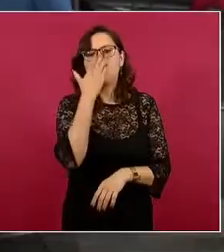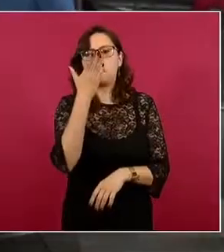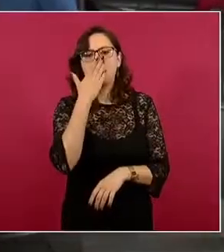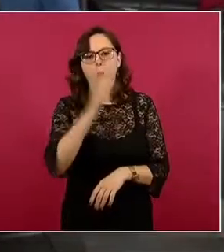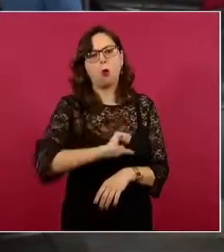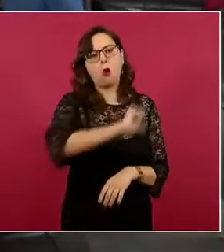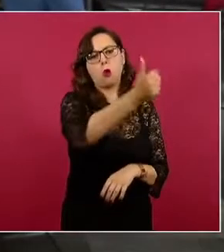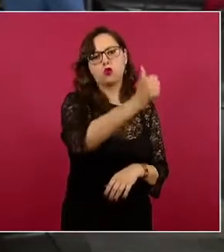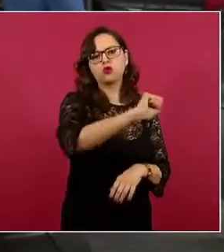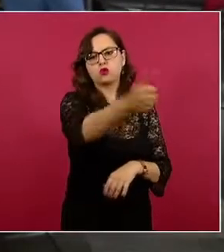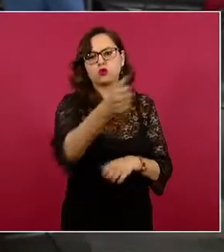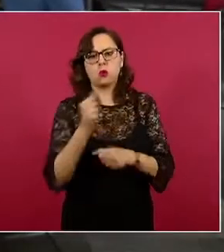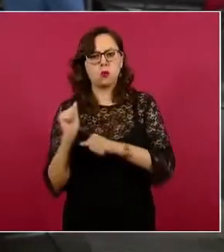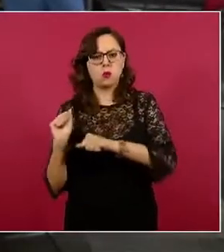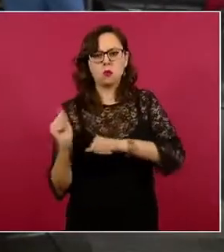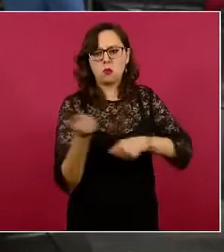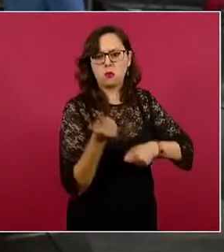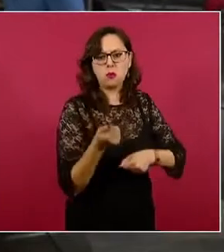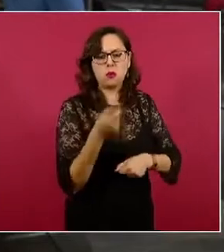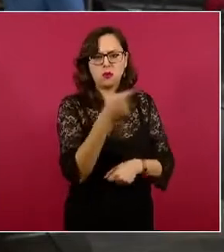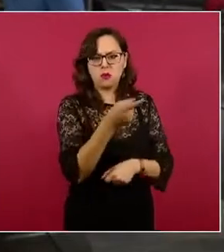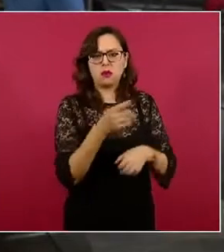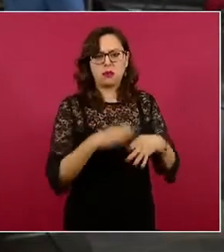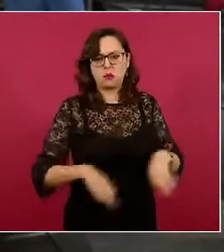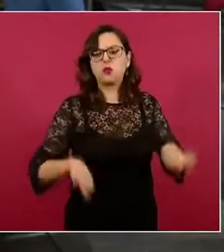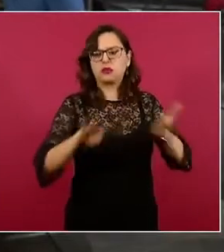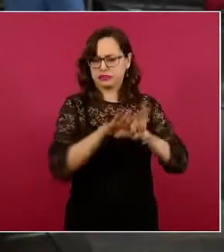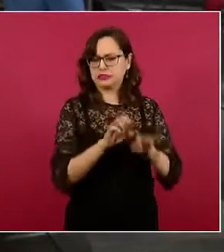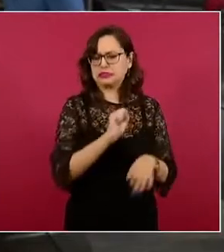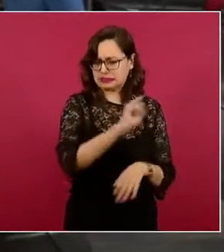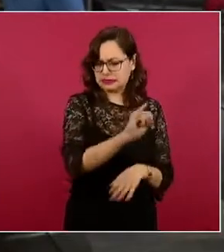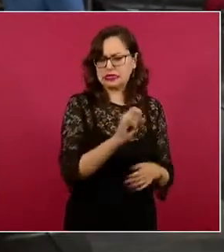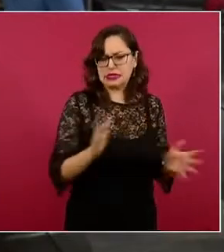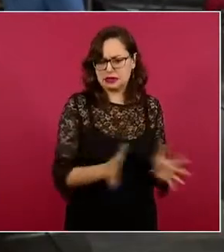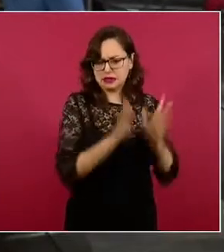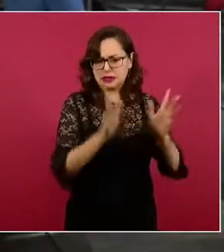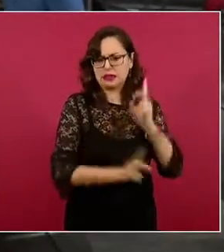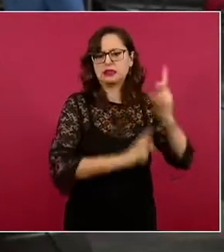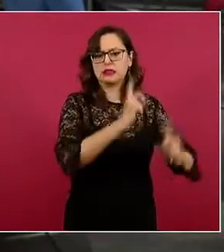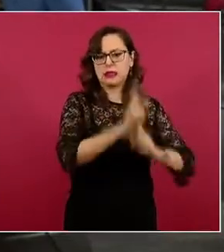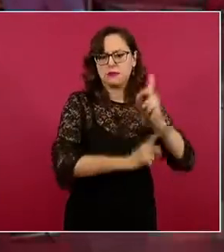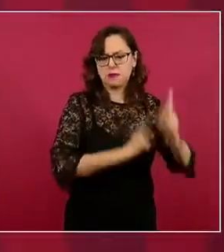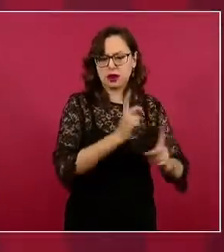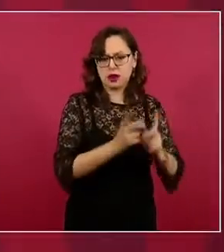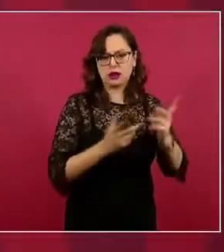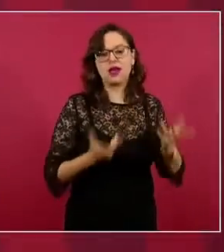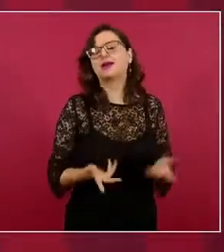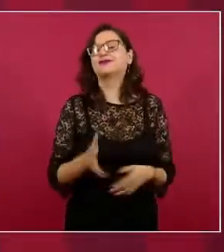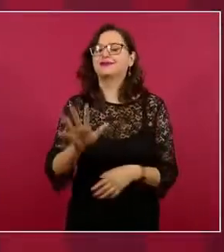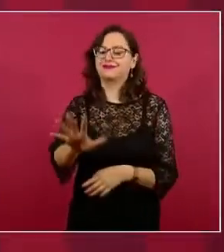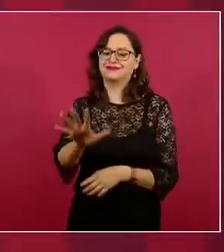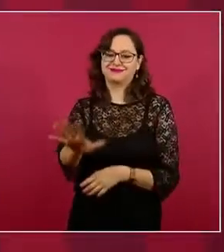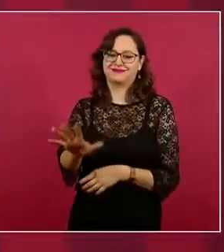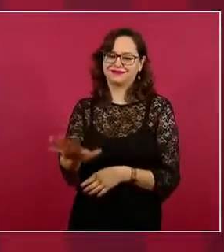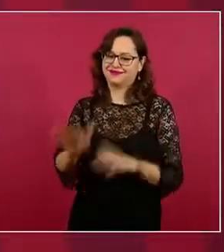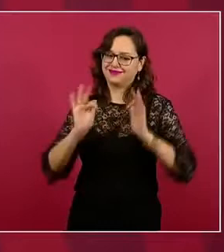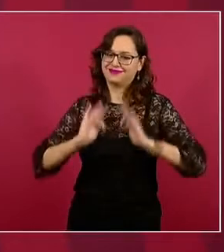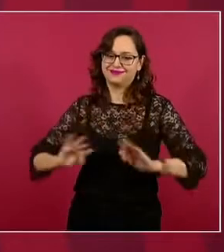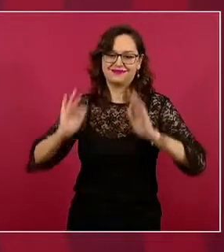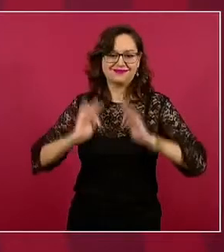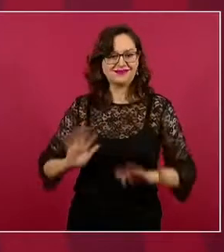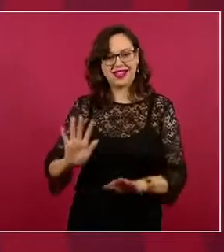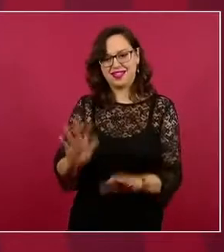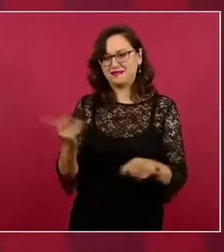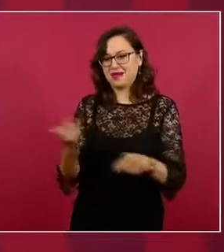atendiendo asuntos de béisbol, que es un asunto que usted menciona que es atender las causas para los jóvenes. No voy a eso, pero también, nada más, o sea, ya, pues, ahí sí te